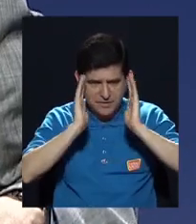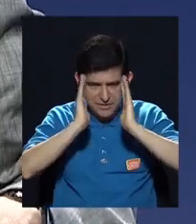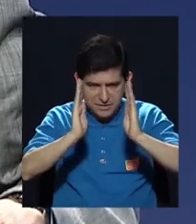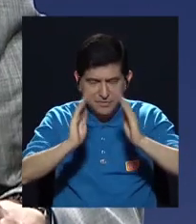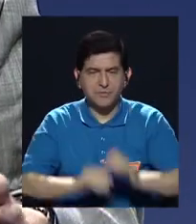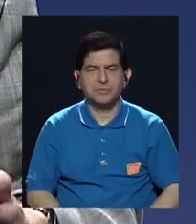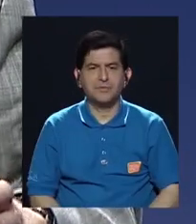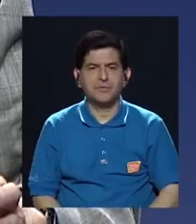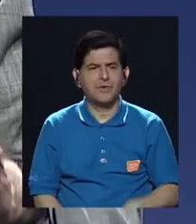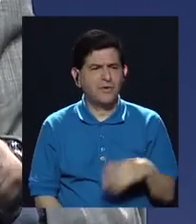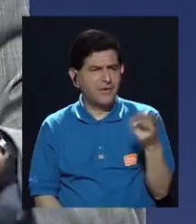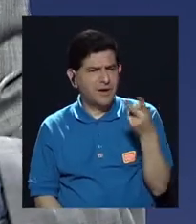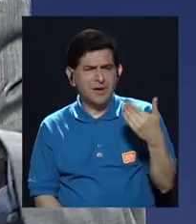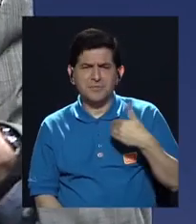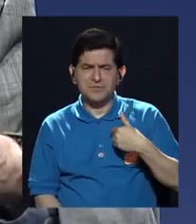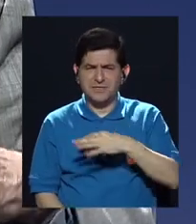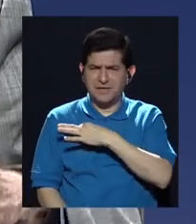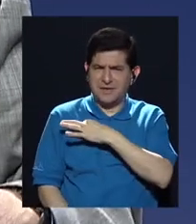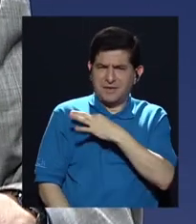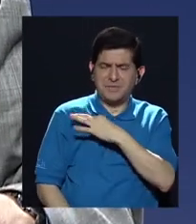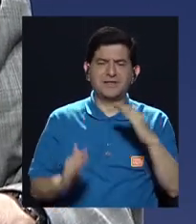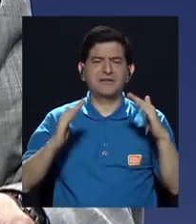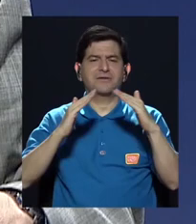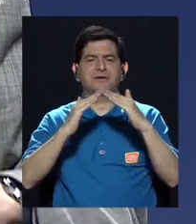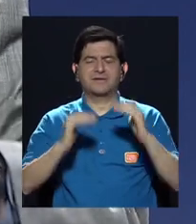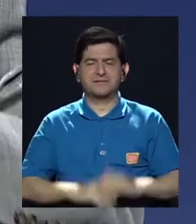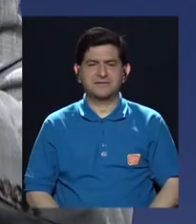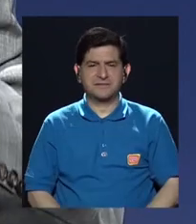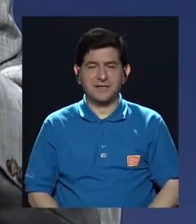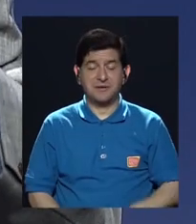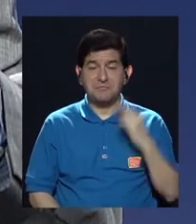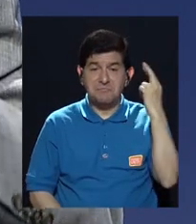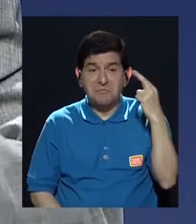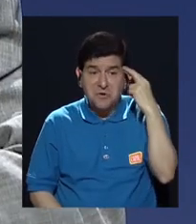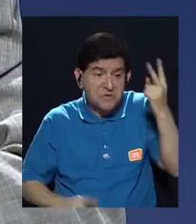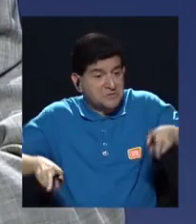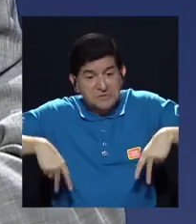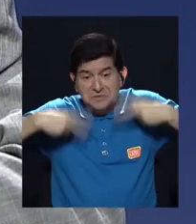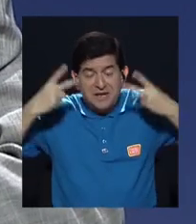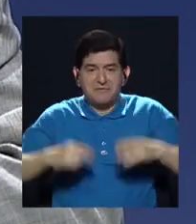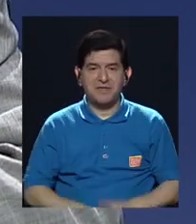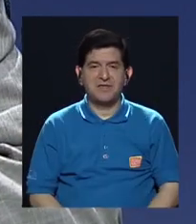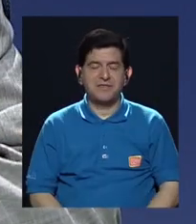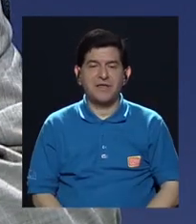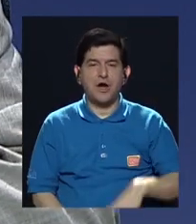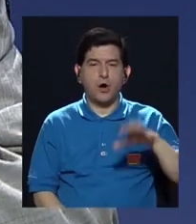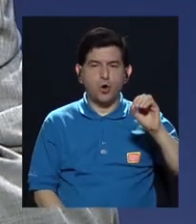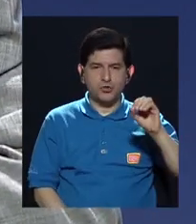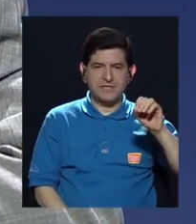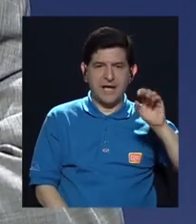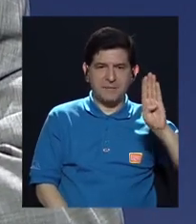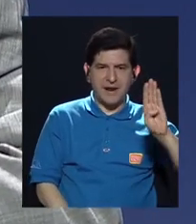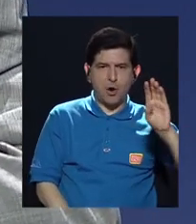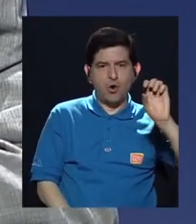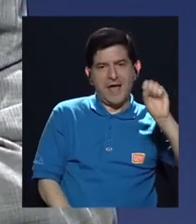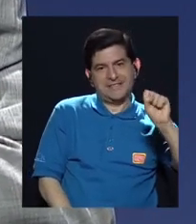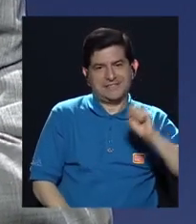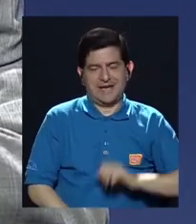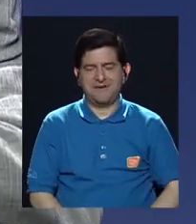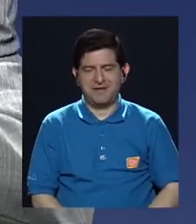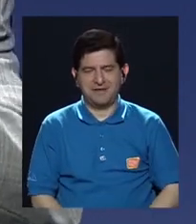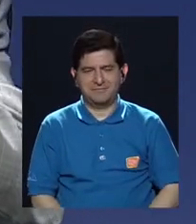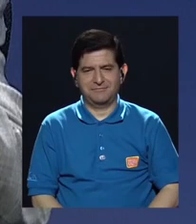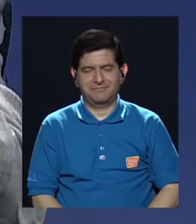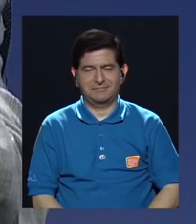tenían un invitado en su casa, por esas circunstancias de la vida, que era Óscar Barahona Strever.